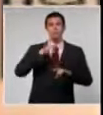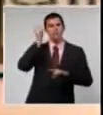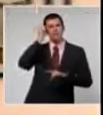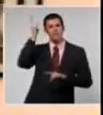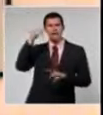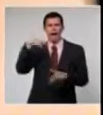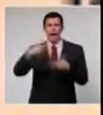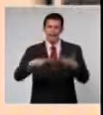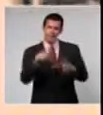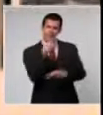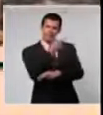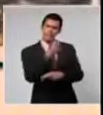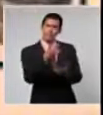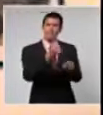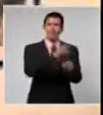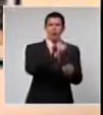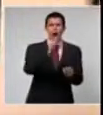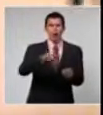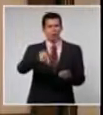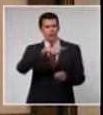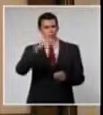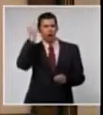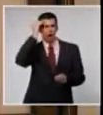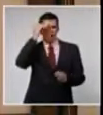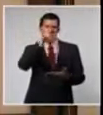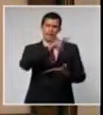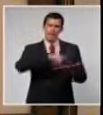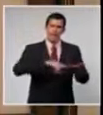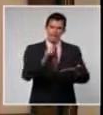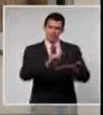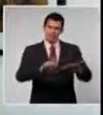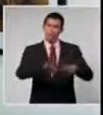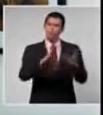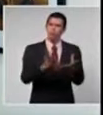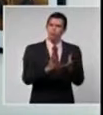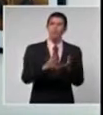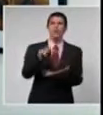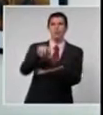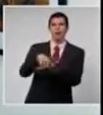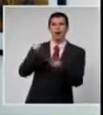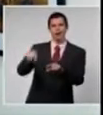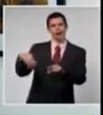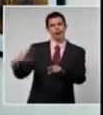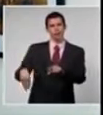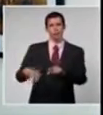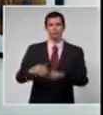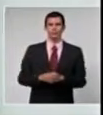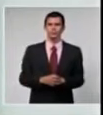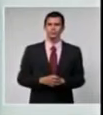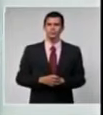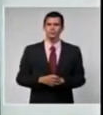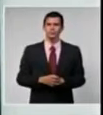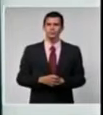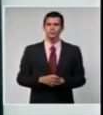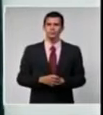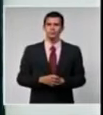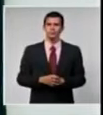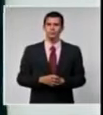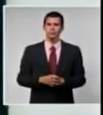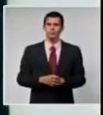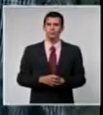ofreció a los trabajadores educación y cultura, sino que aprendieron también sobre los fundamentos del sistema capitalista de explotación al que estaban